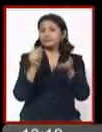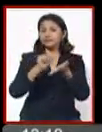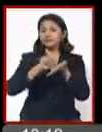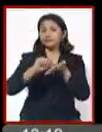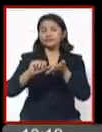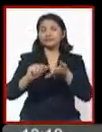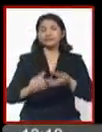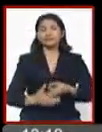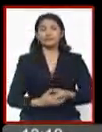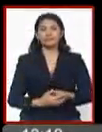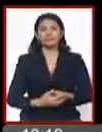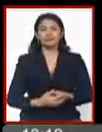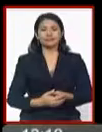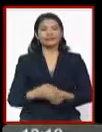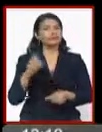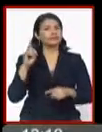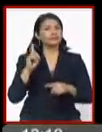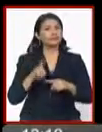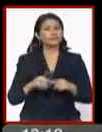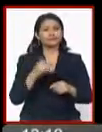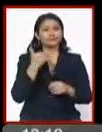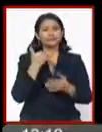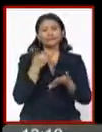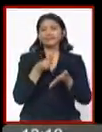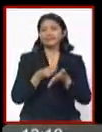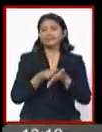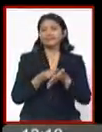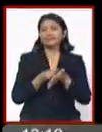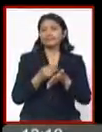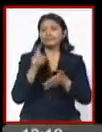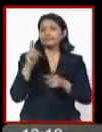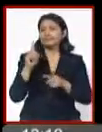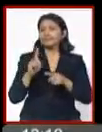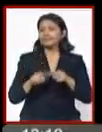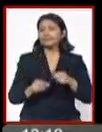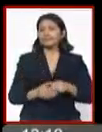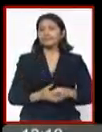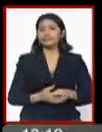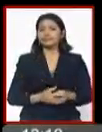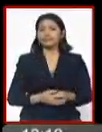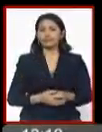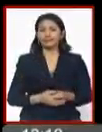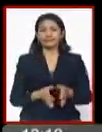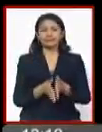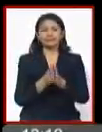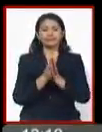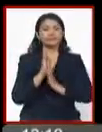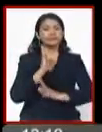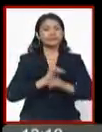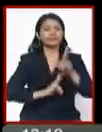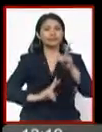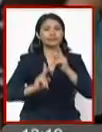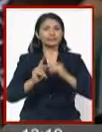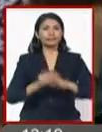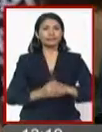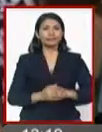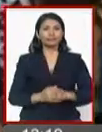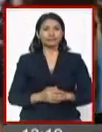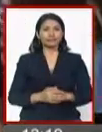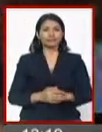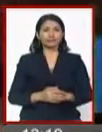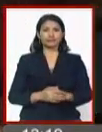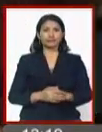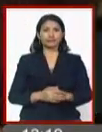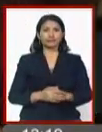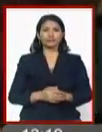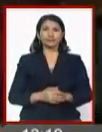su cirugía no le puede vaya los medicamentos nada no le puede fallar yo le pediría a la población que me lleven con un